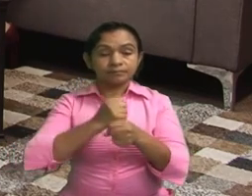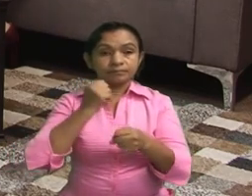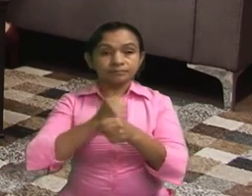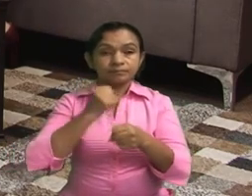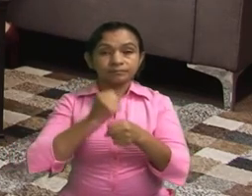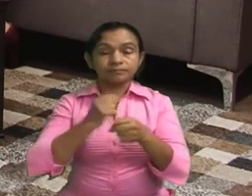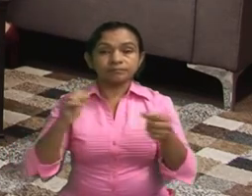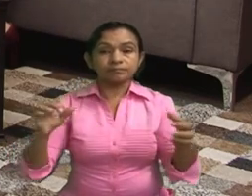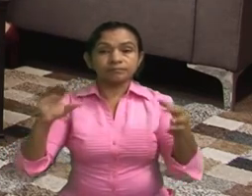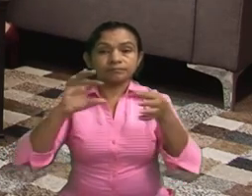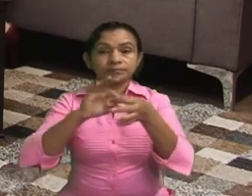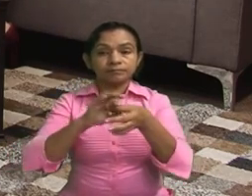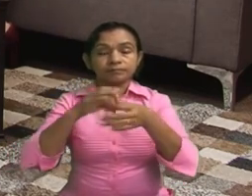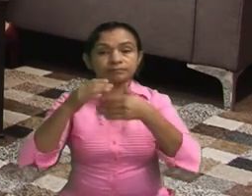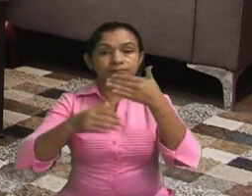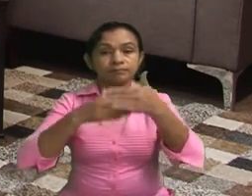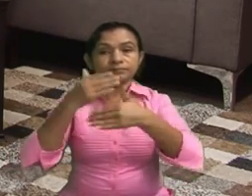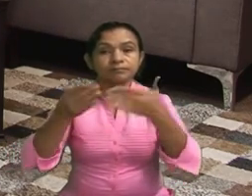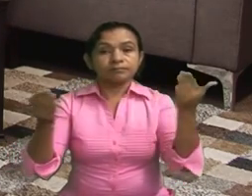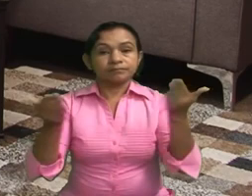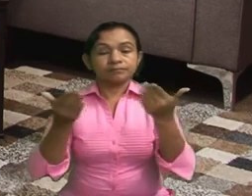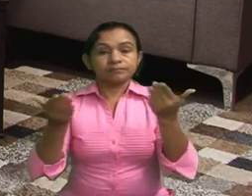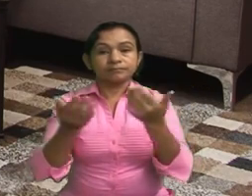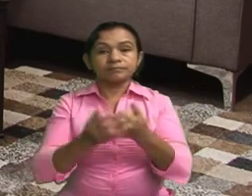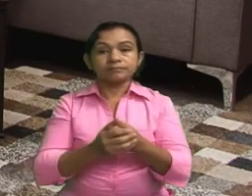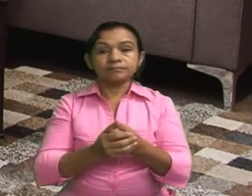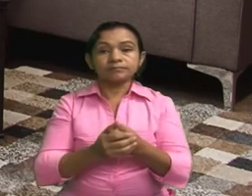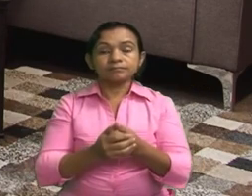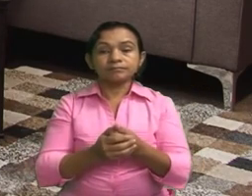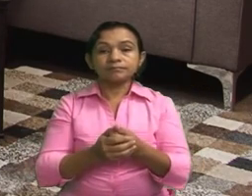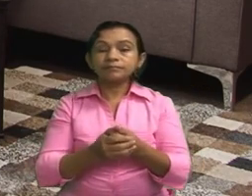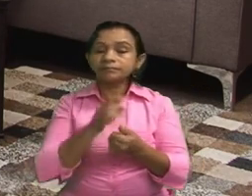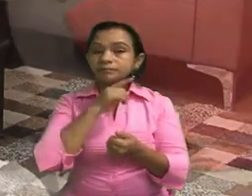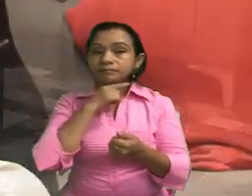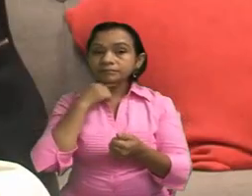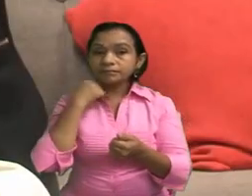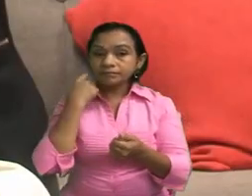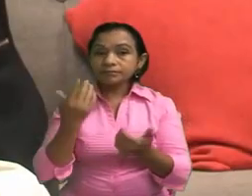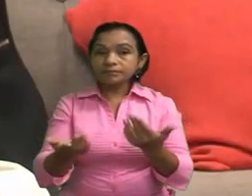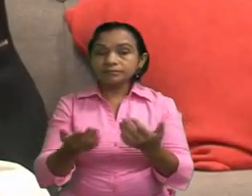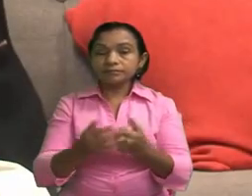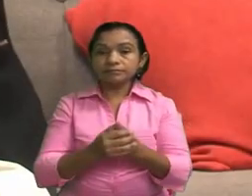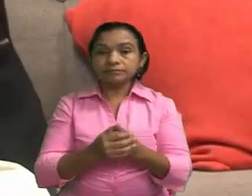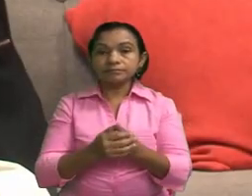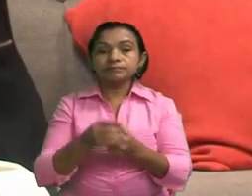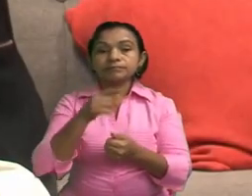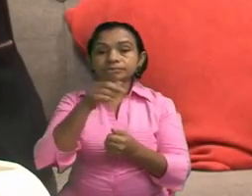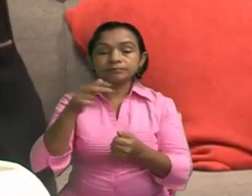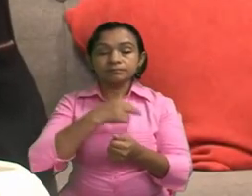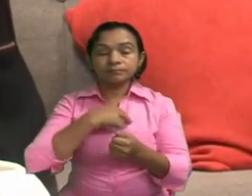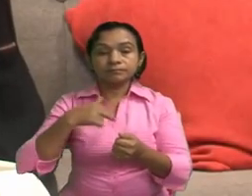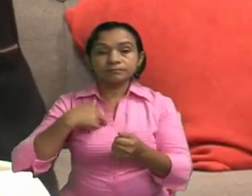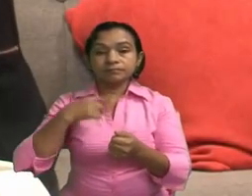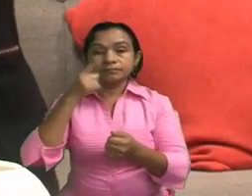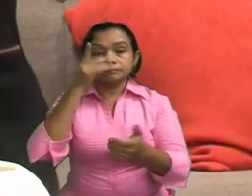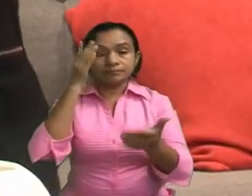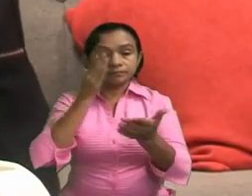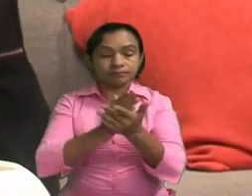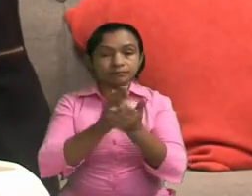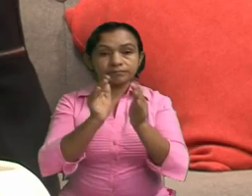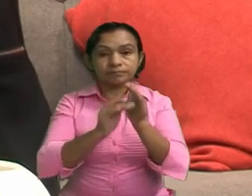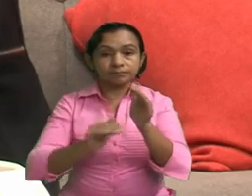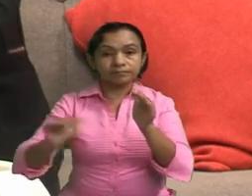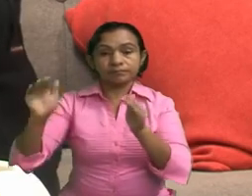conjunto todo este proceso con los comunitarios, ¿verdad? Y que ellos lo han avalado una vez más, ellos lo